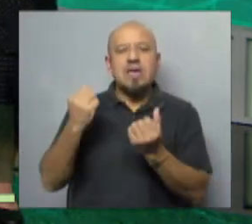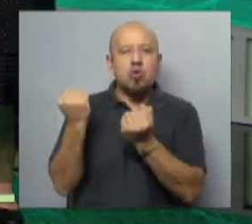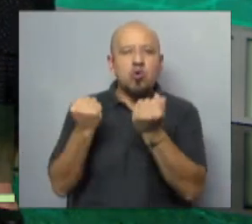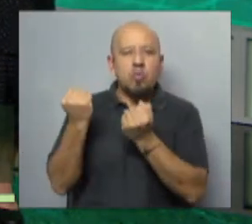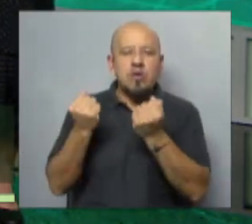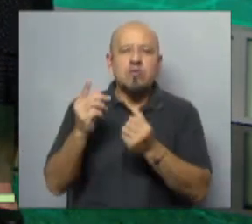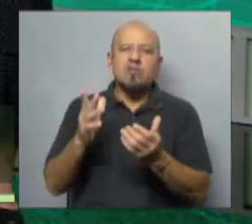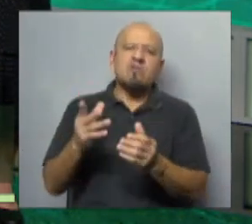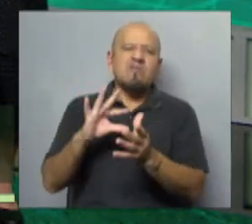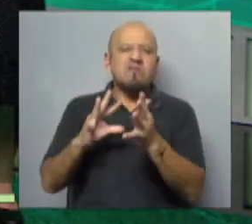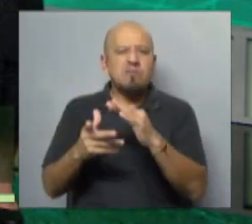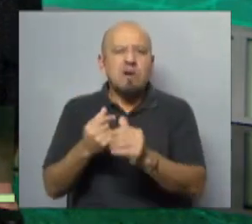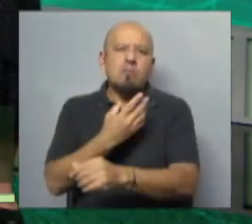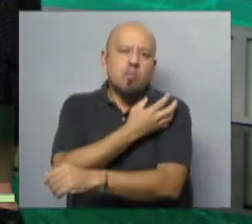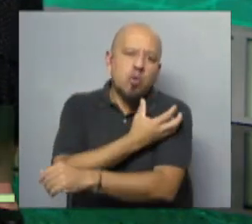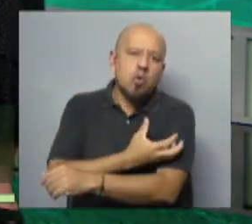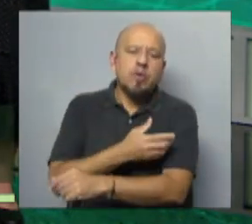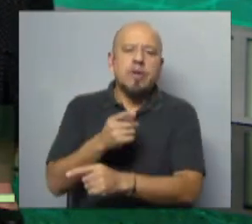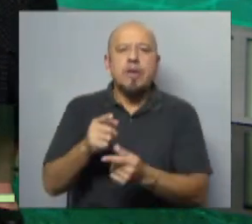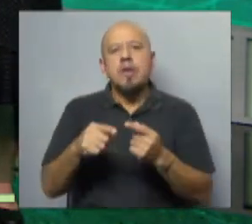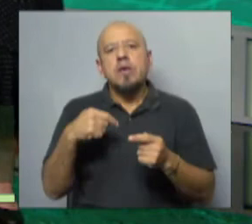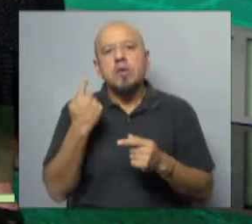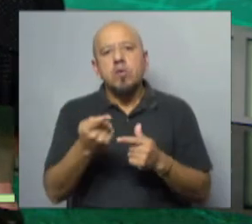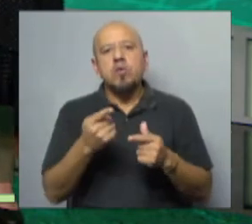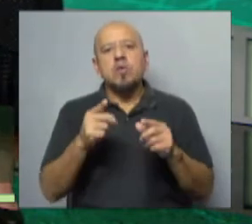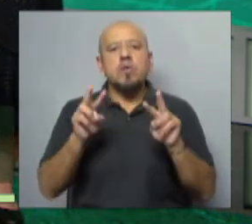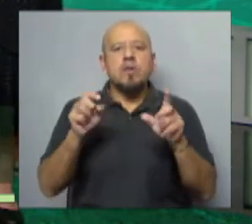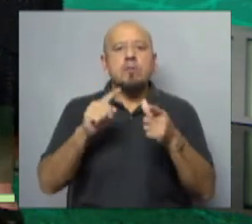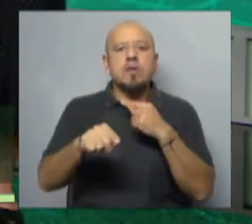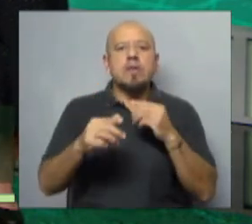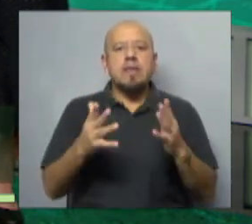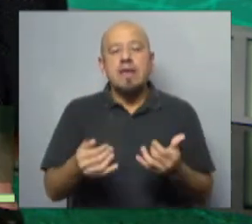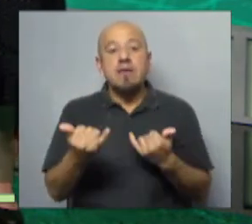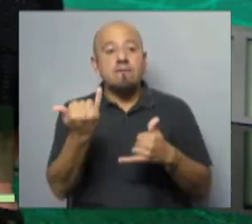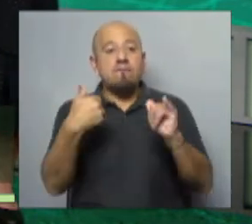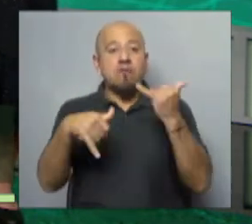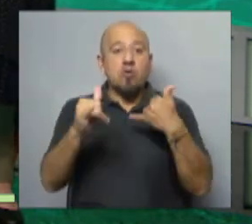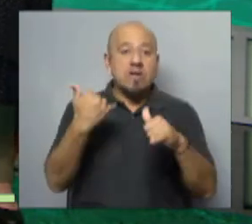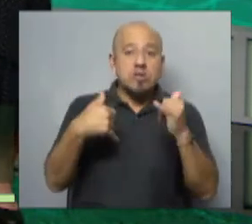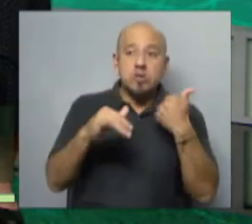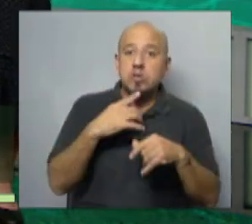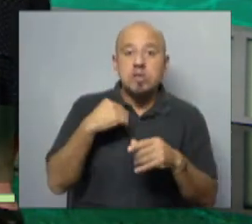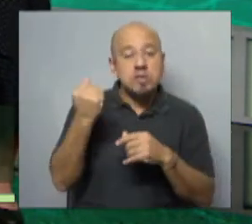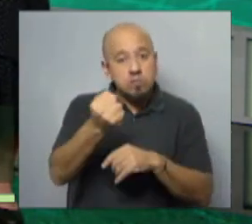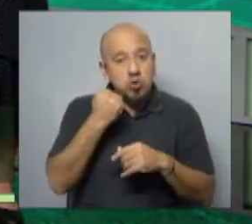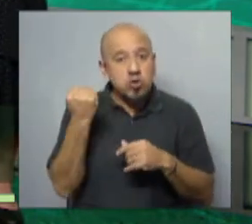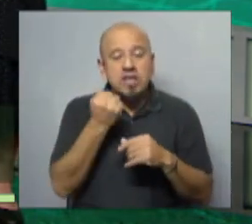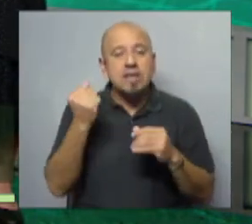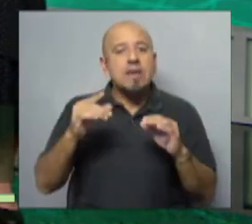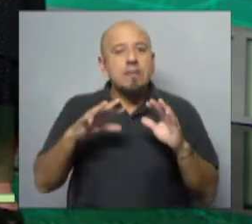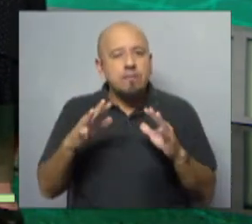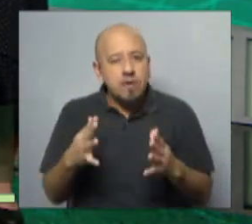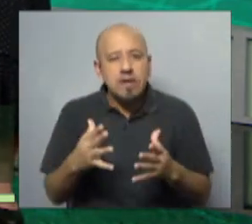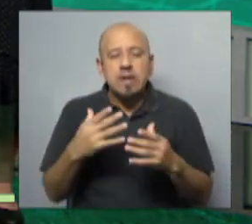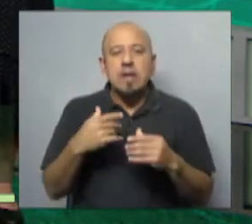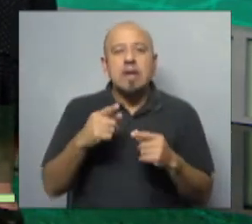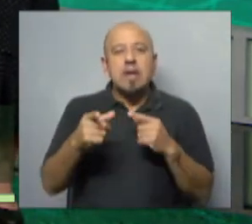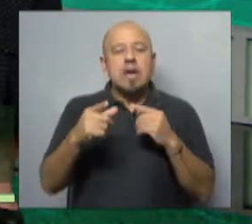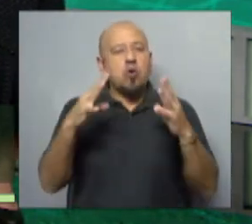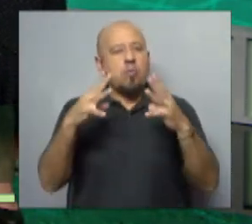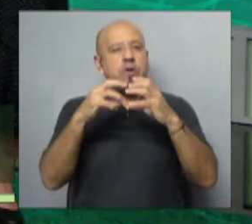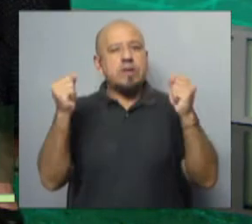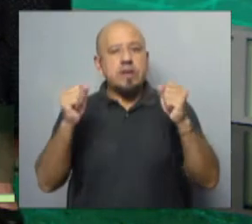medio bajo y como decíamos de vuelta a este tema de la información que creo que es vital para entender entonces el gráfico que